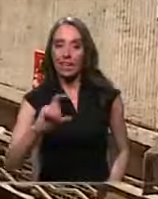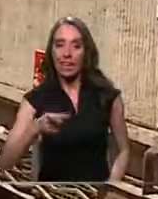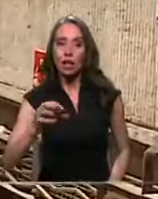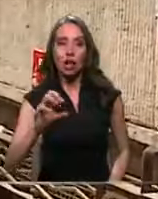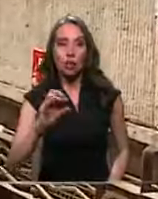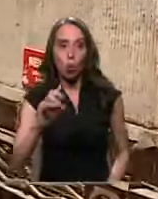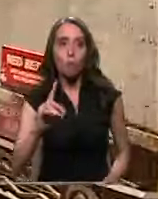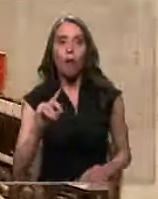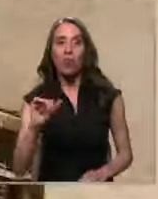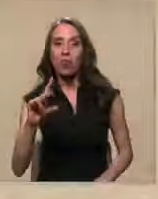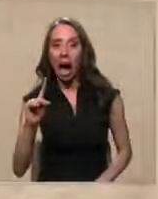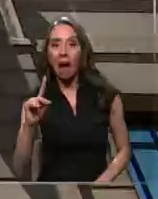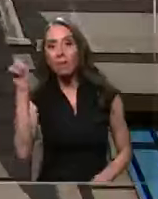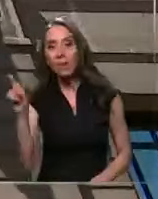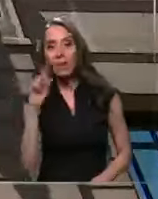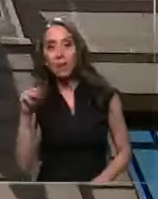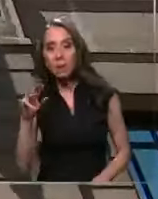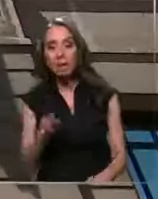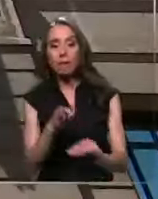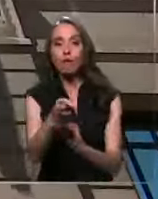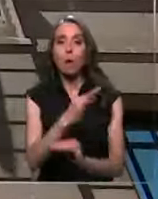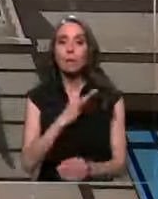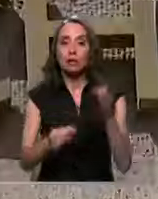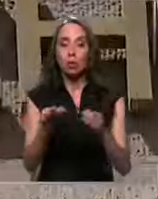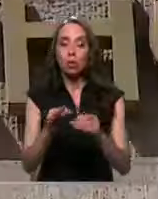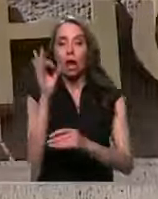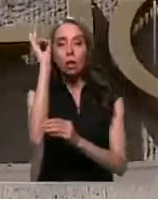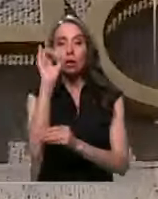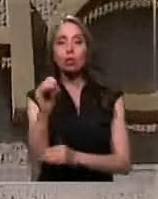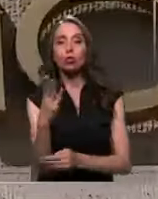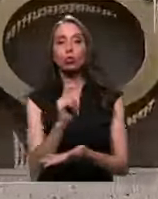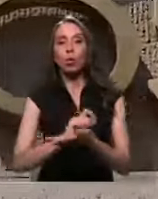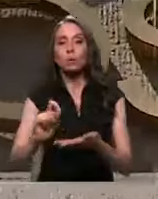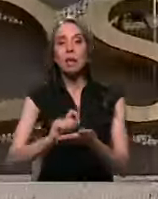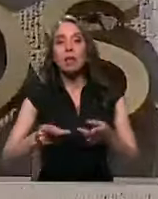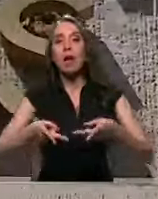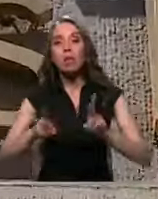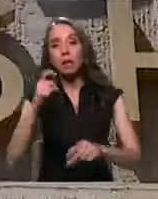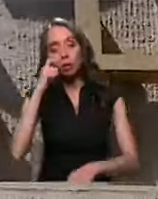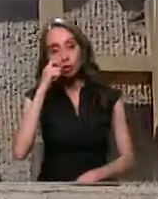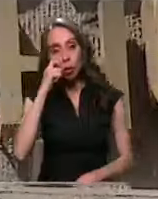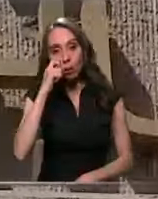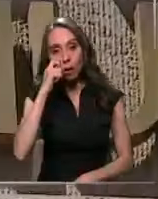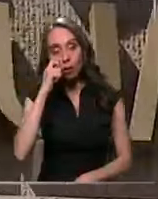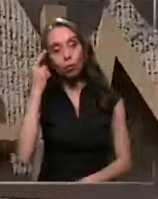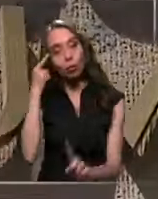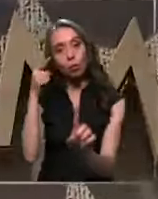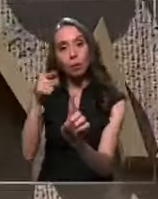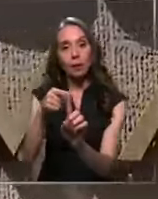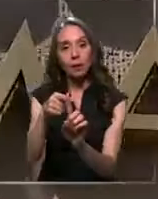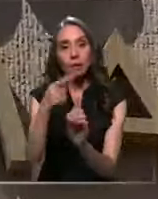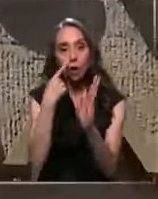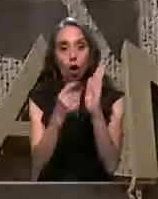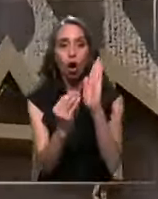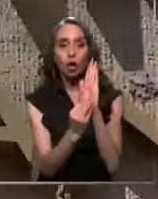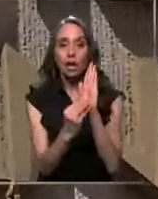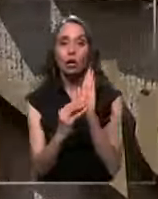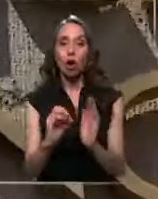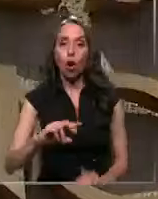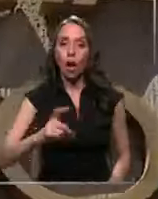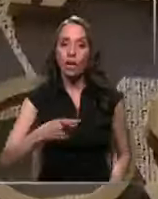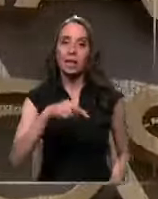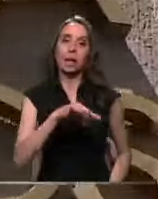David, acudieron al Ministerio de Justicia a reunirse con la subsecretaria de Derechos Humanos. El fin, que reconozcan la ONG